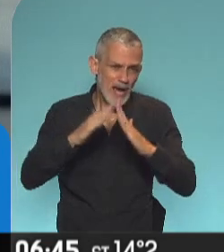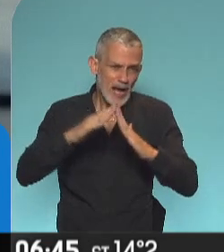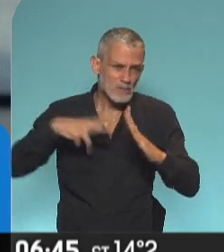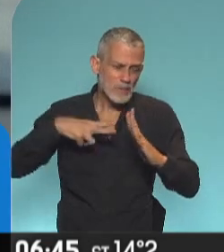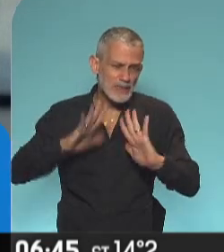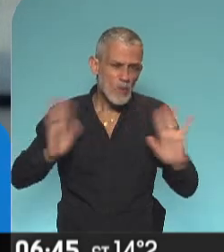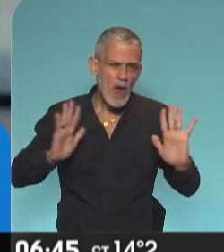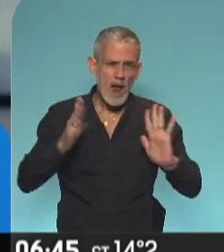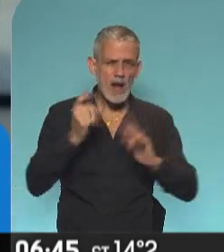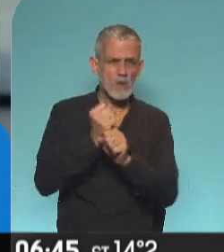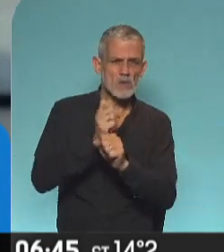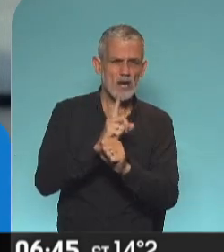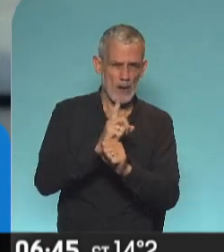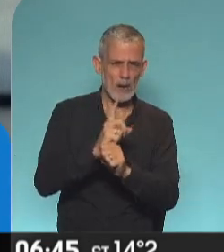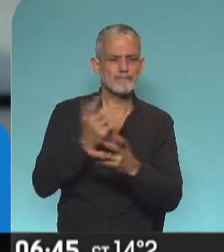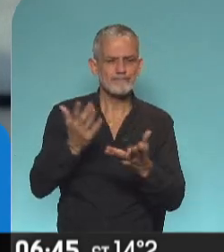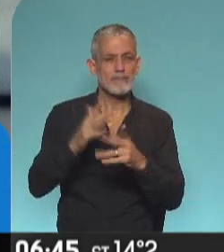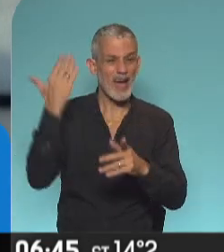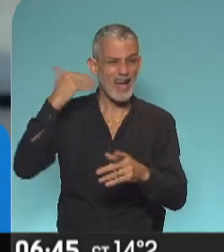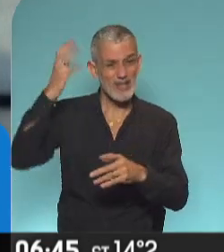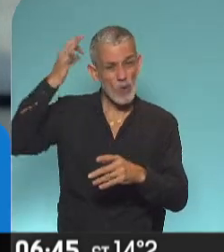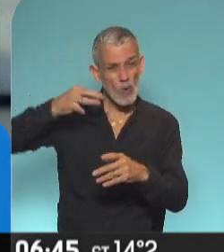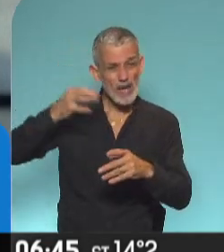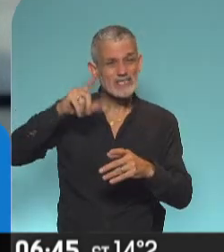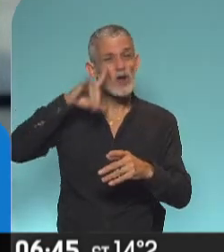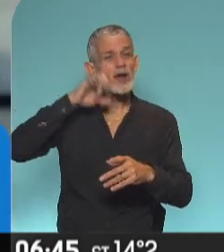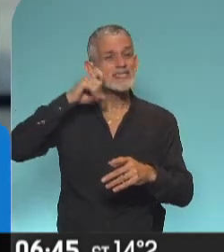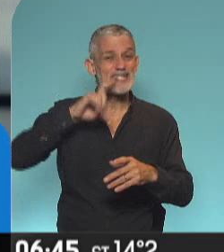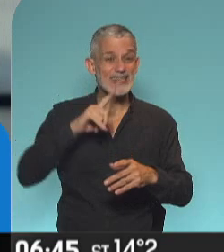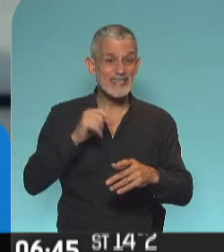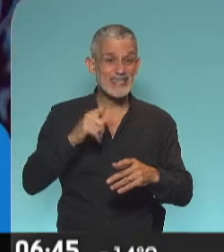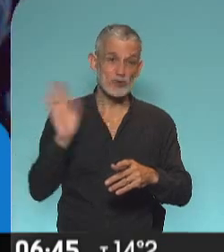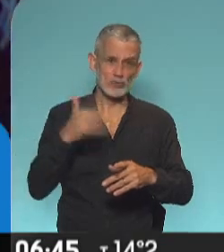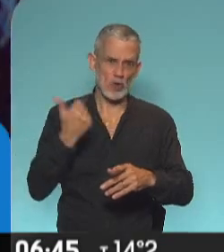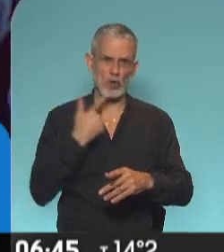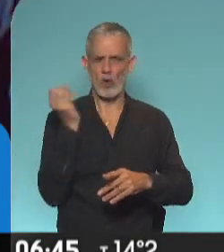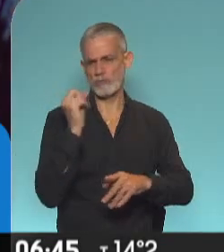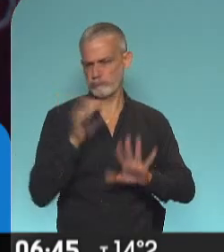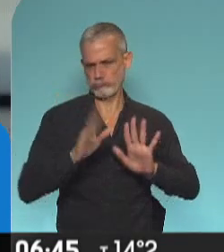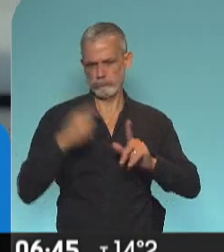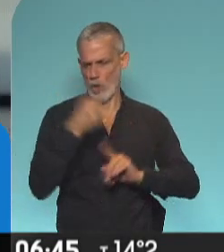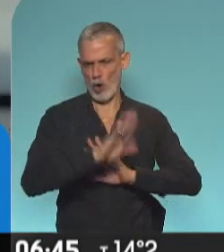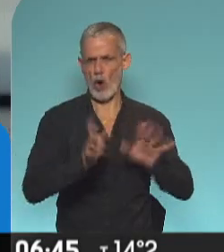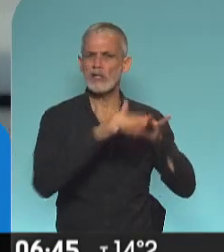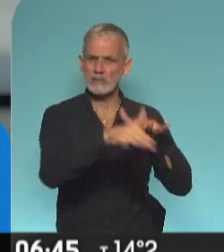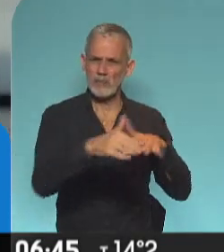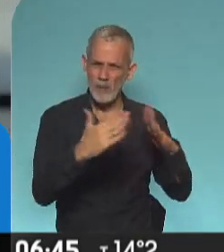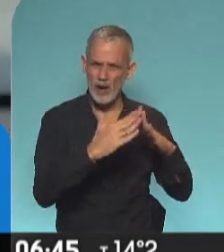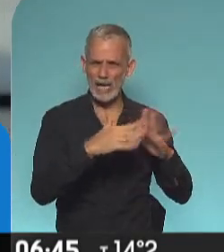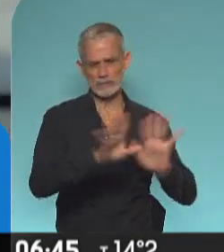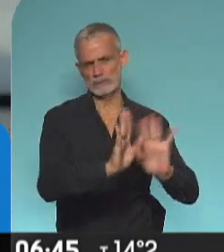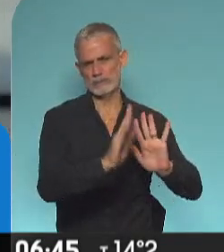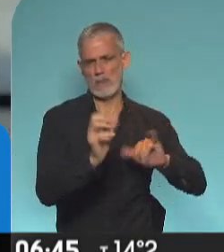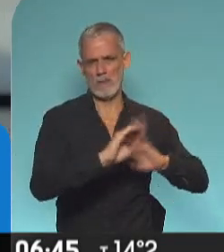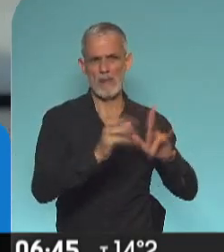de Kirchner. Y en ese momento, con Lorenzetti, oficialismo y opositor salieron a repudiar esta actitud de muchos manifestantes. En este